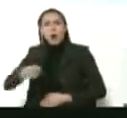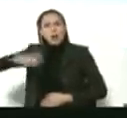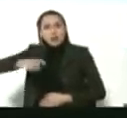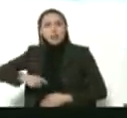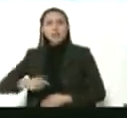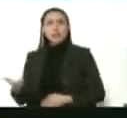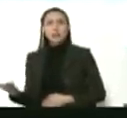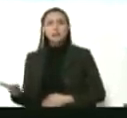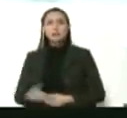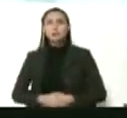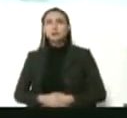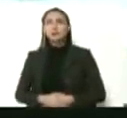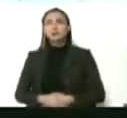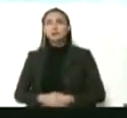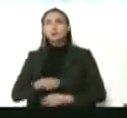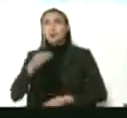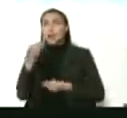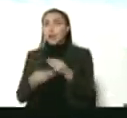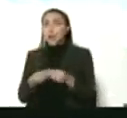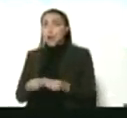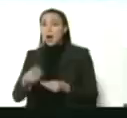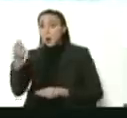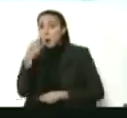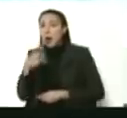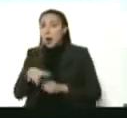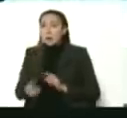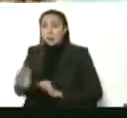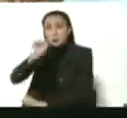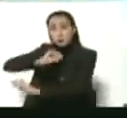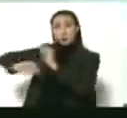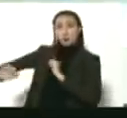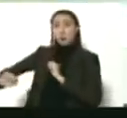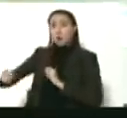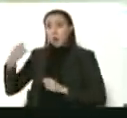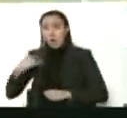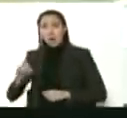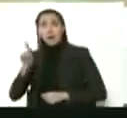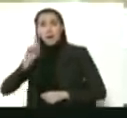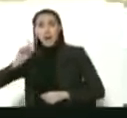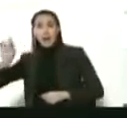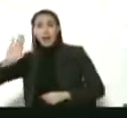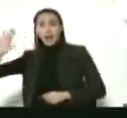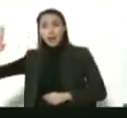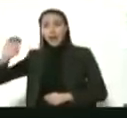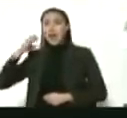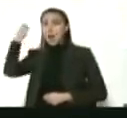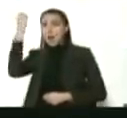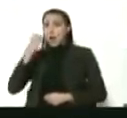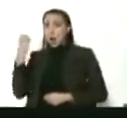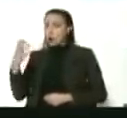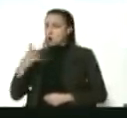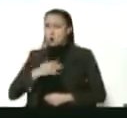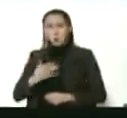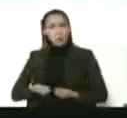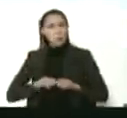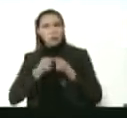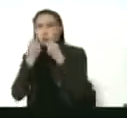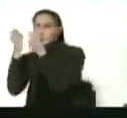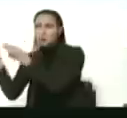antibióticos. Se les aplicó unos antivirales a los cuales tenían acceso allá, no le pudimos mandar nuestros antivirales.